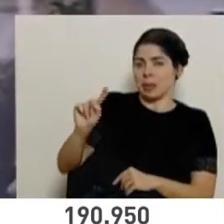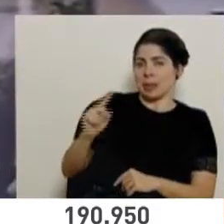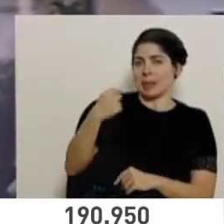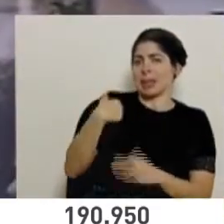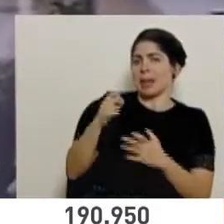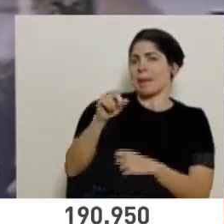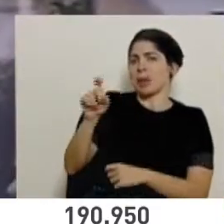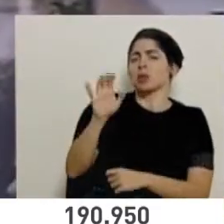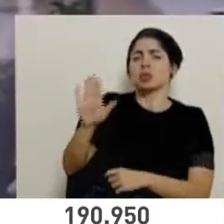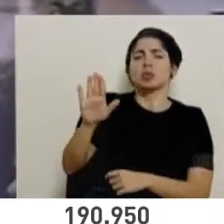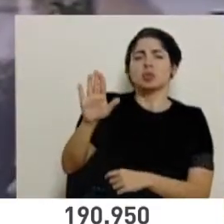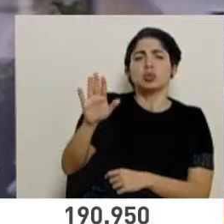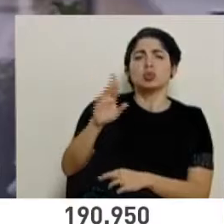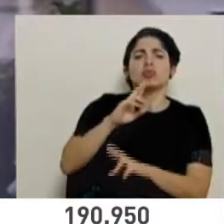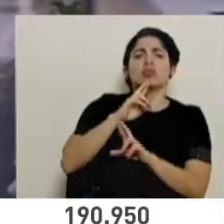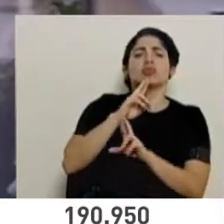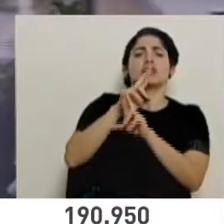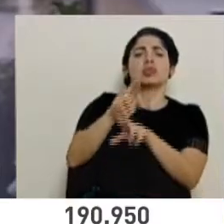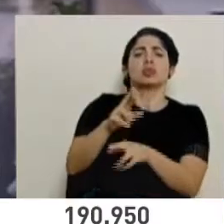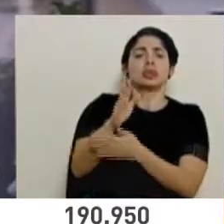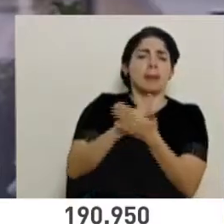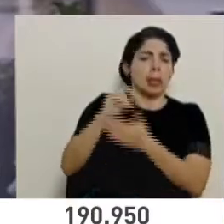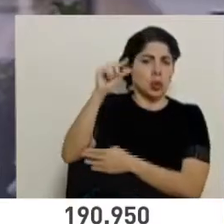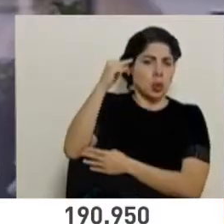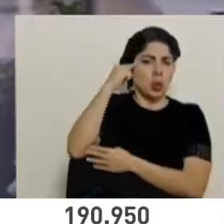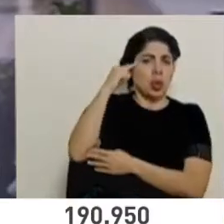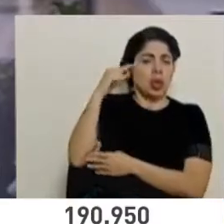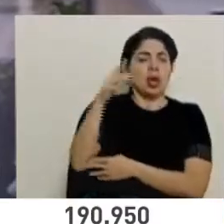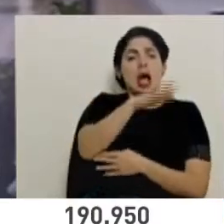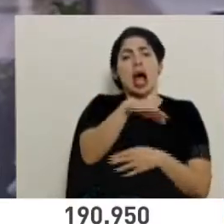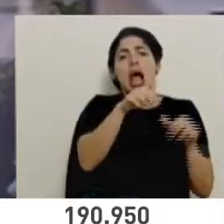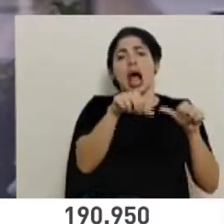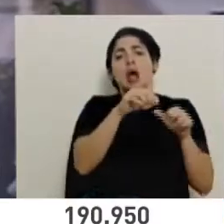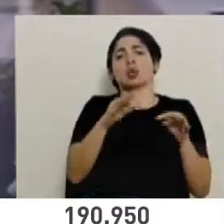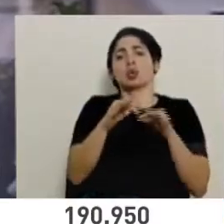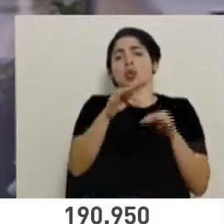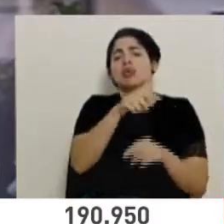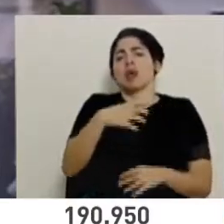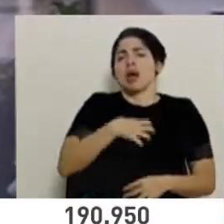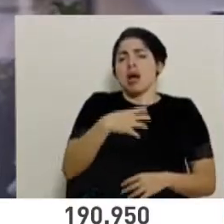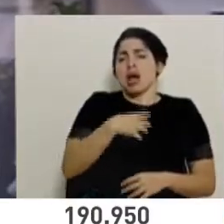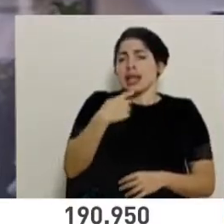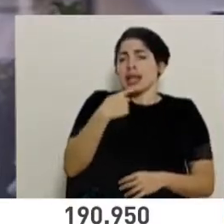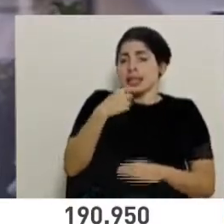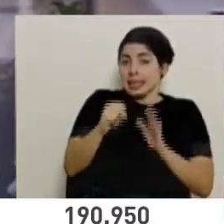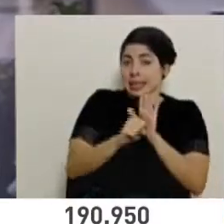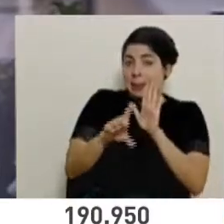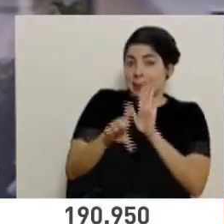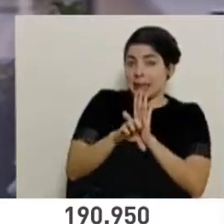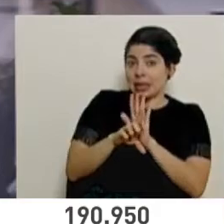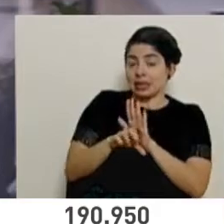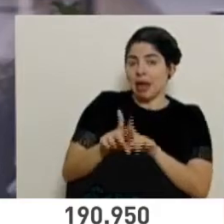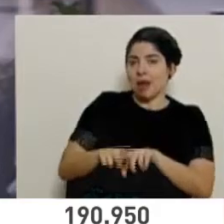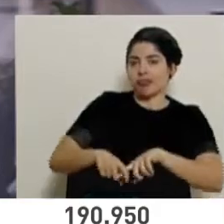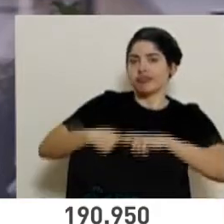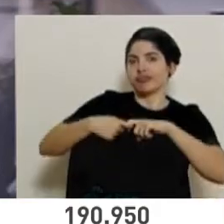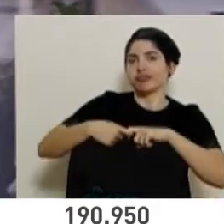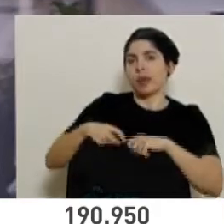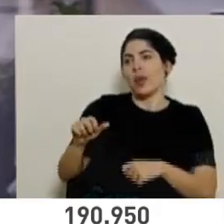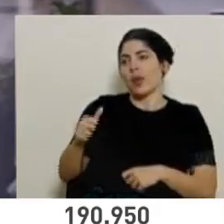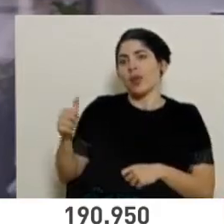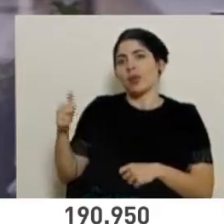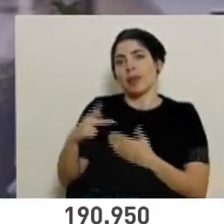la posición la respuesta que le dan ustedes desde el gobierno al sector turístico, que ha reclamado que la Asamblea Legislativa está paralizada y hay